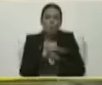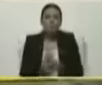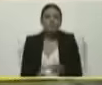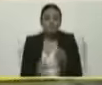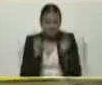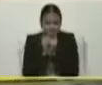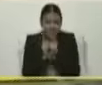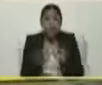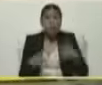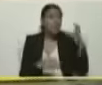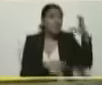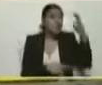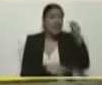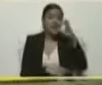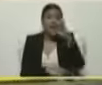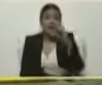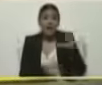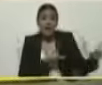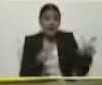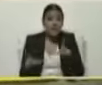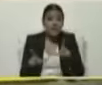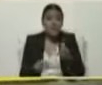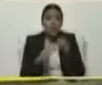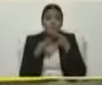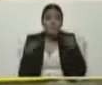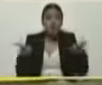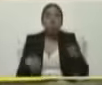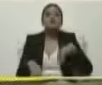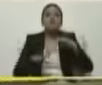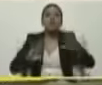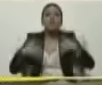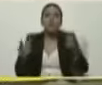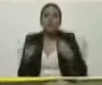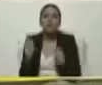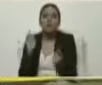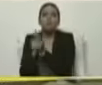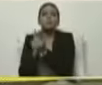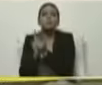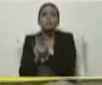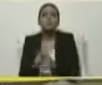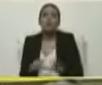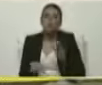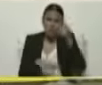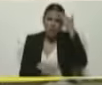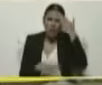Apenas salga el CNE, ser el primero en hablar. ¿Y tú sabes por qué lo hice?